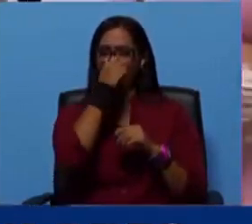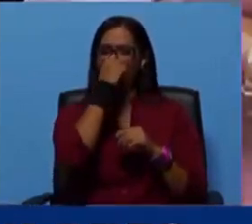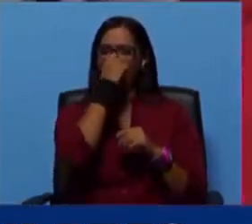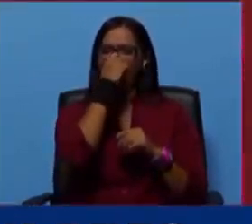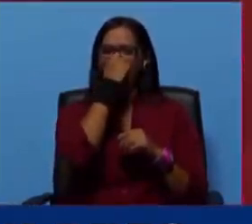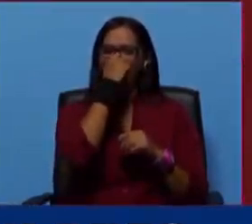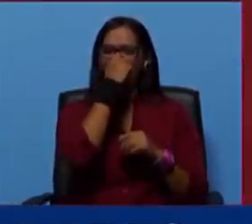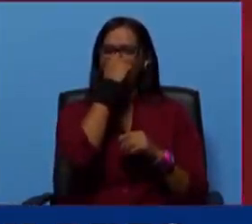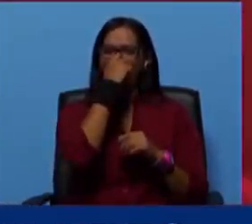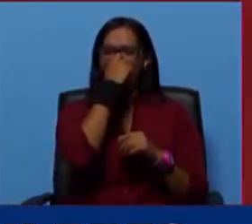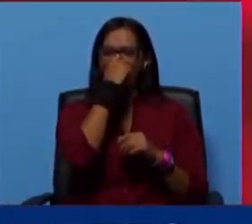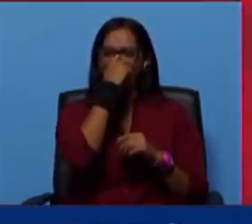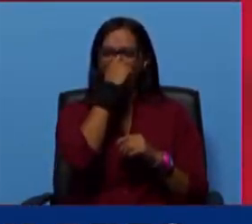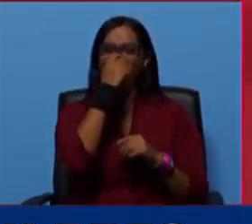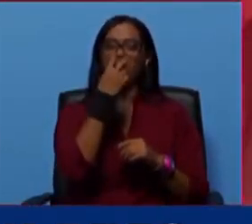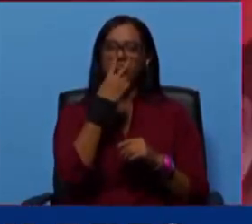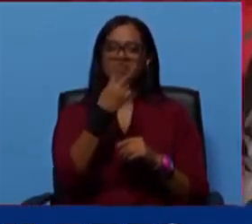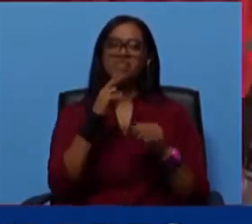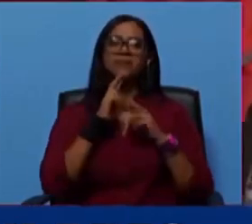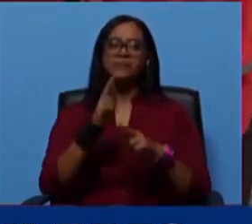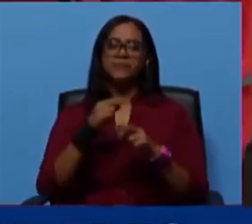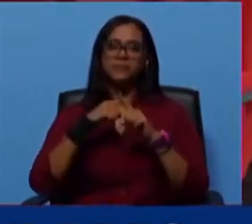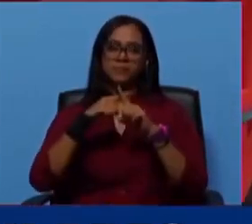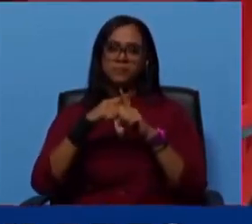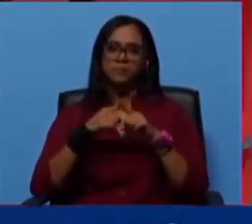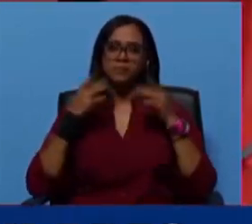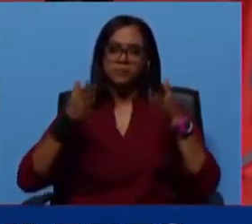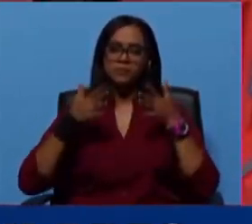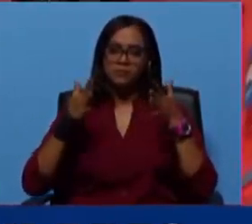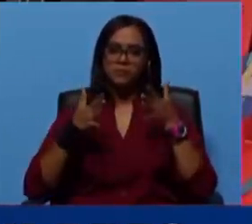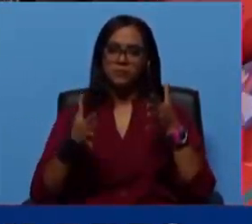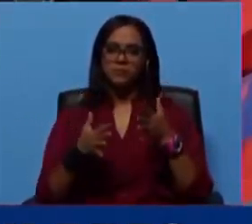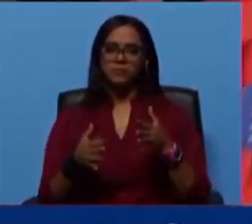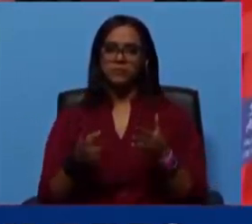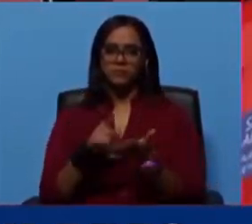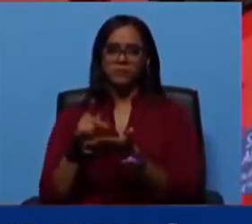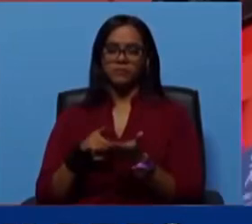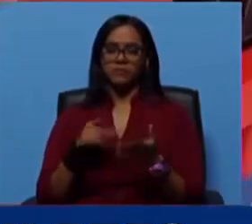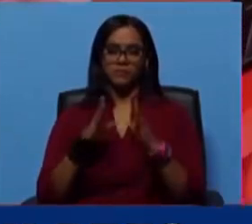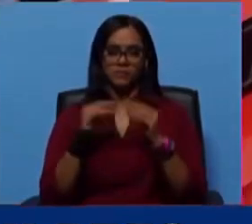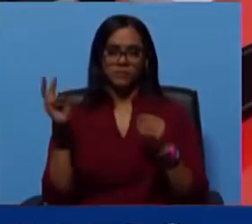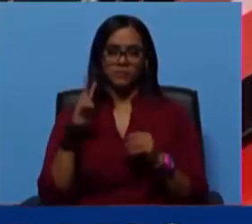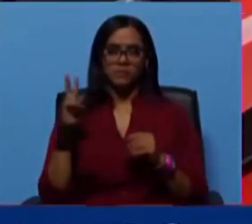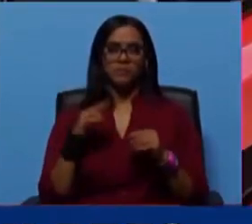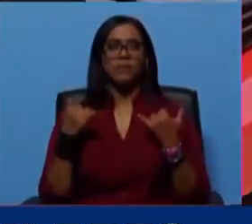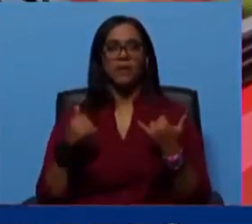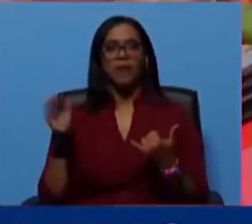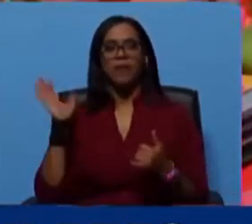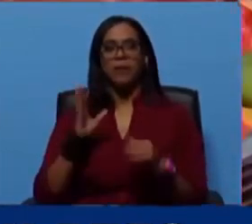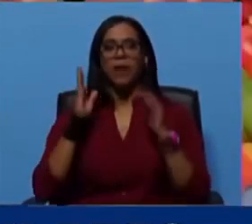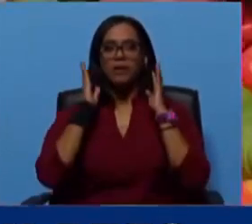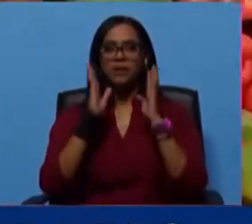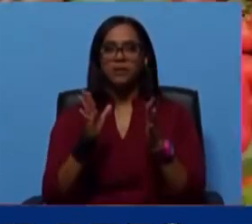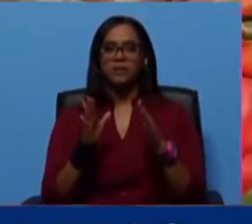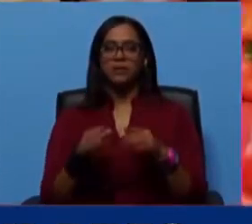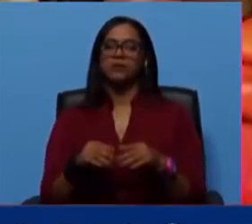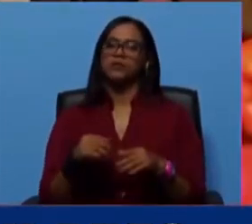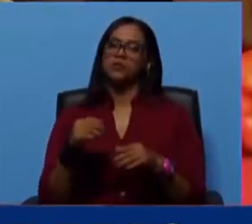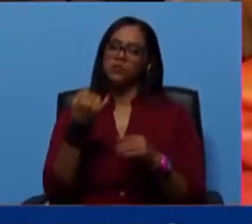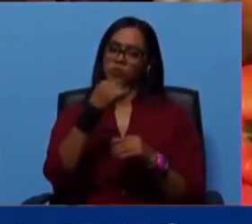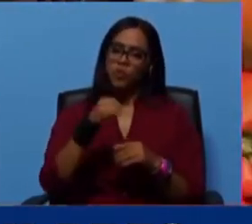se comenzaron a ver resultados positivos, él nos dio la instrucción de manera inmediata de desplegarnos en todo el territorio. Y ya venimos atendiendo el estado